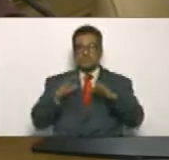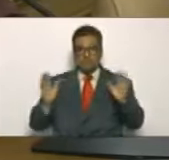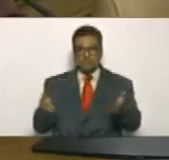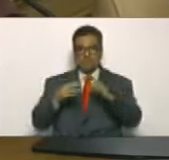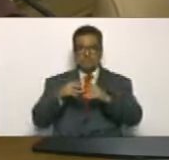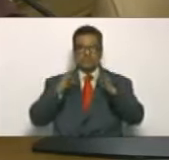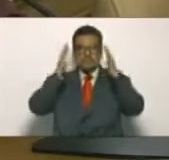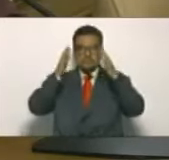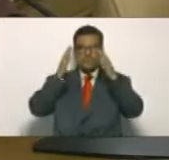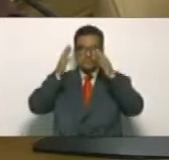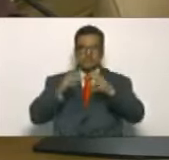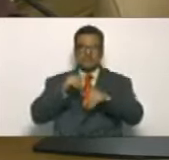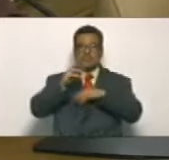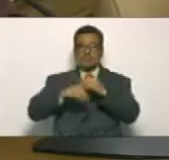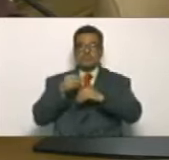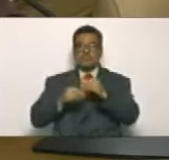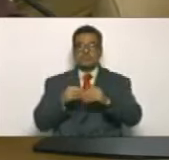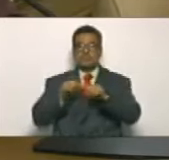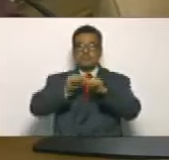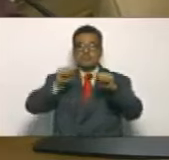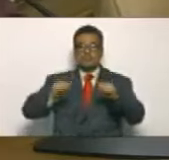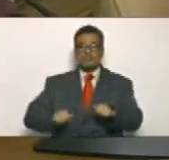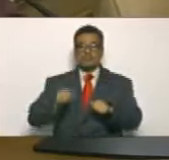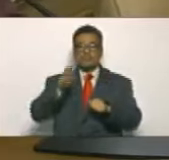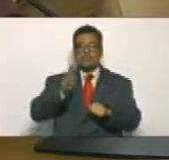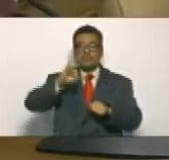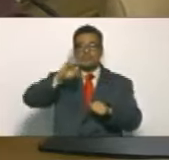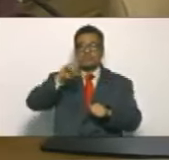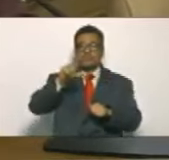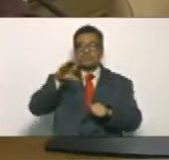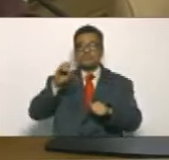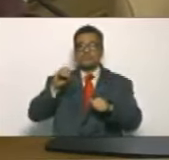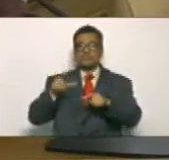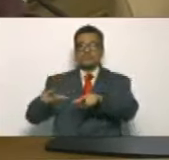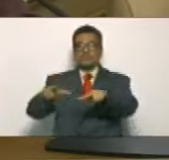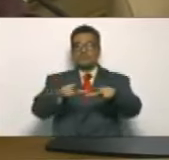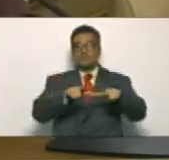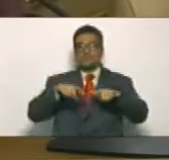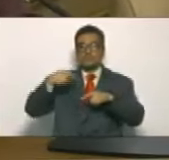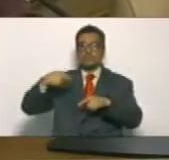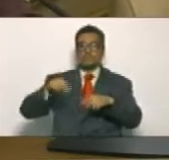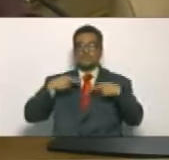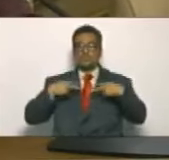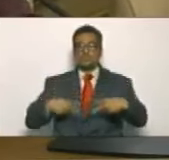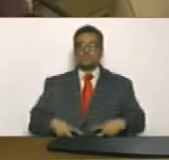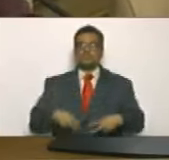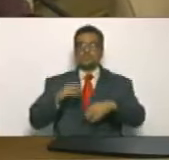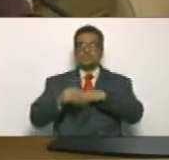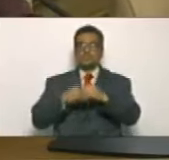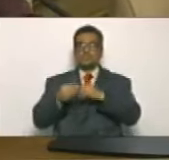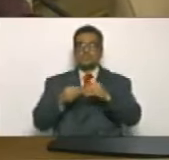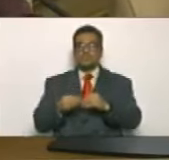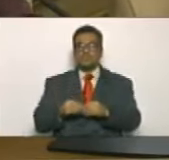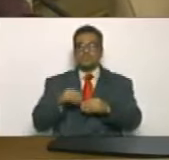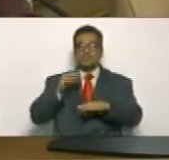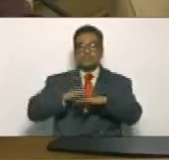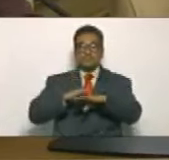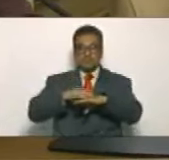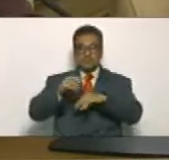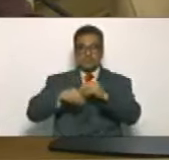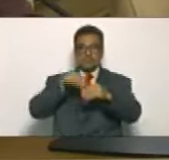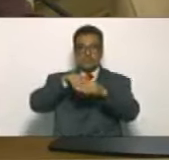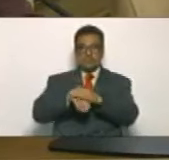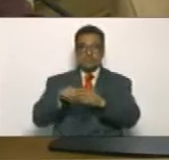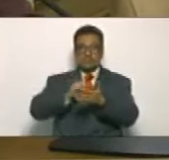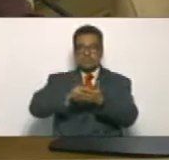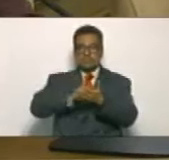de la enseñanza e implementación del sistema Braille en todos los espacios de la vida nacional. Las condiciones para dar cumplimiento al contenido de